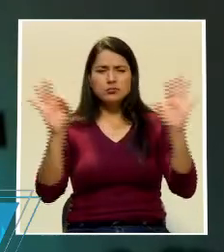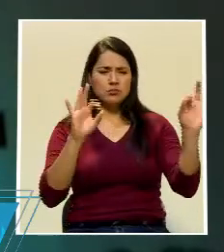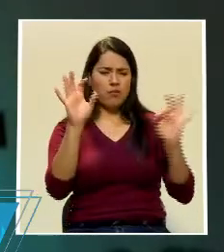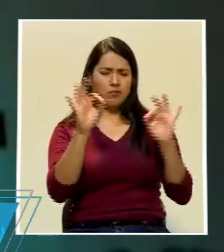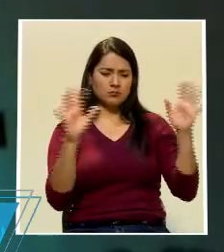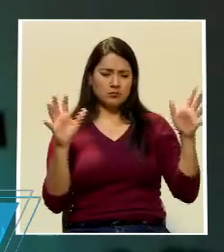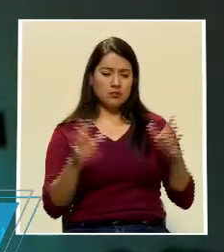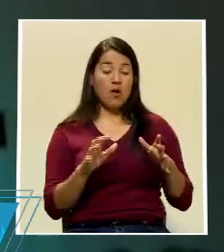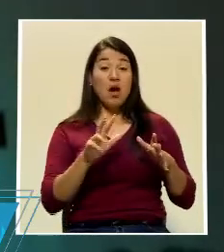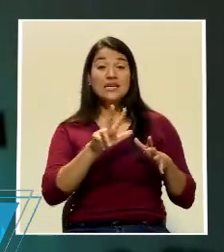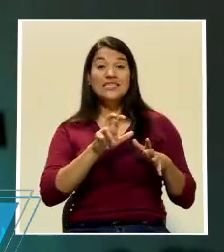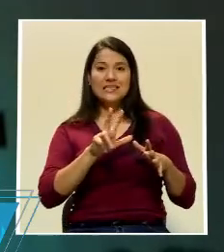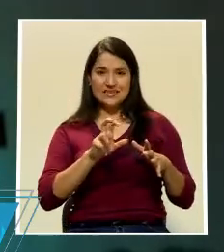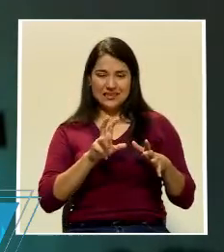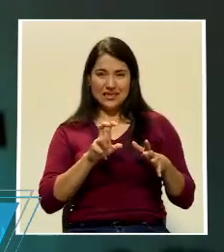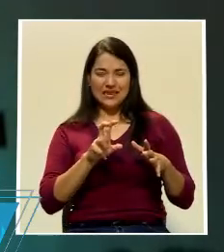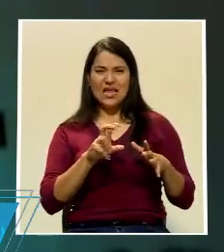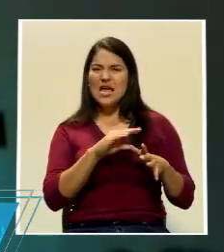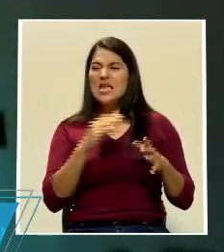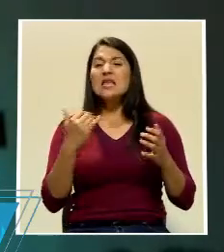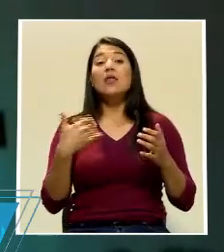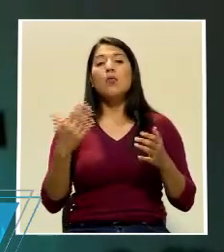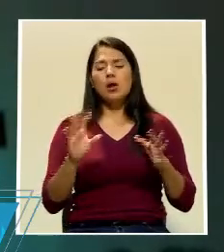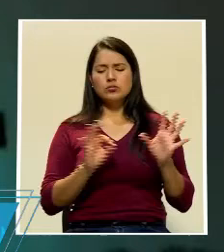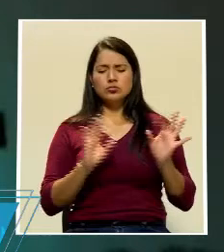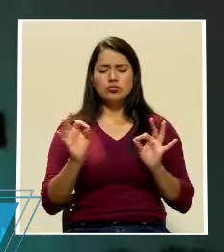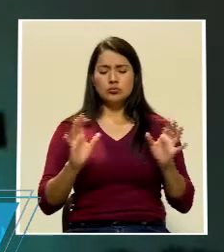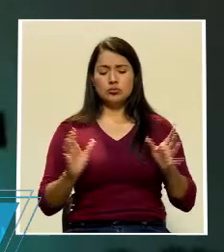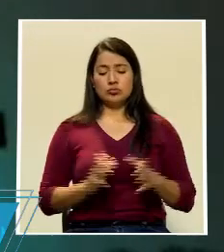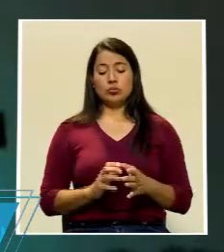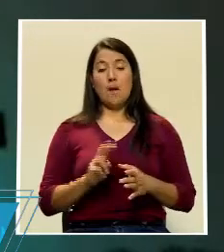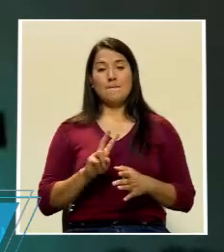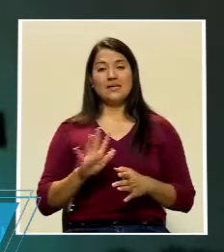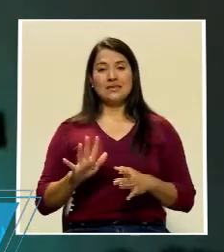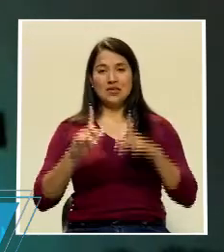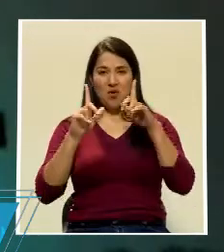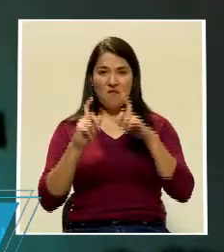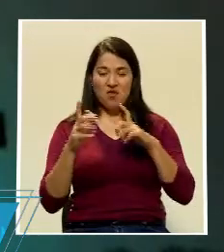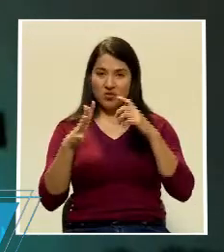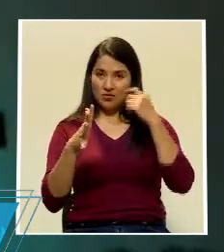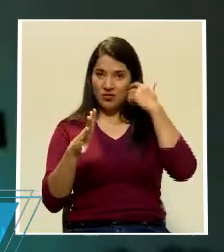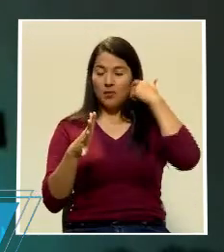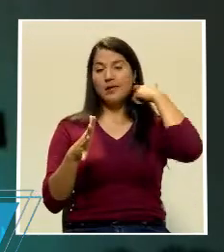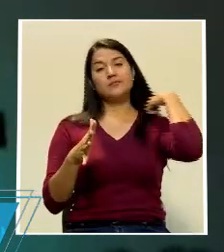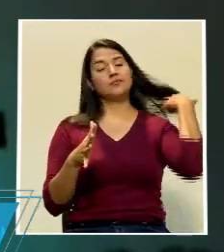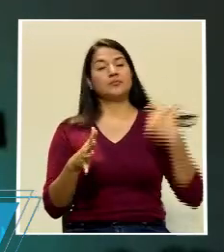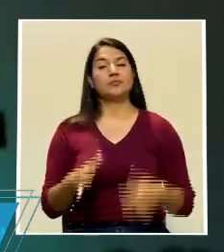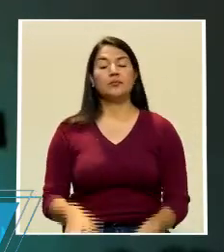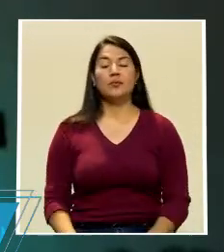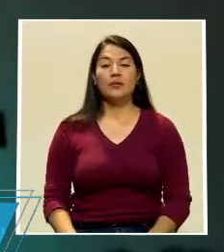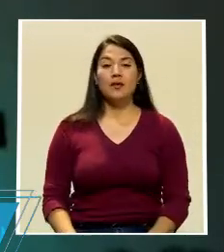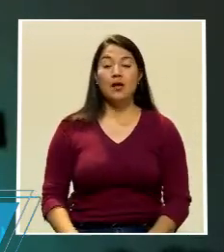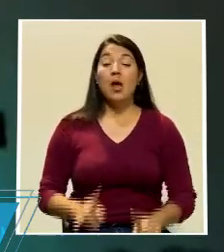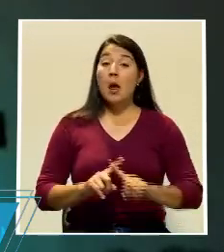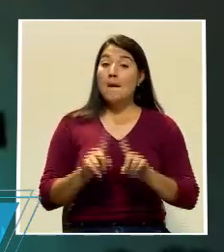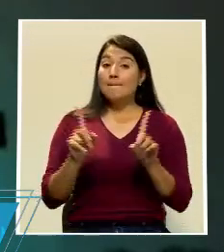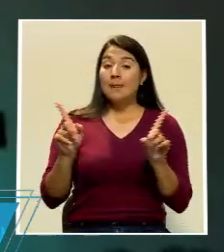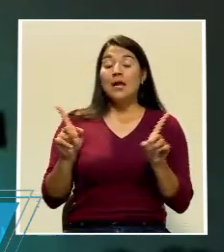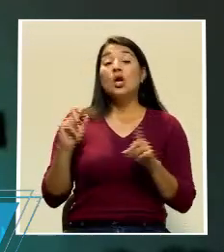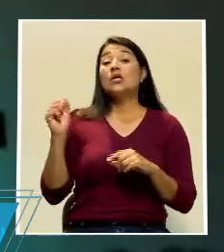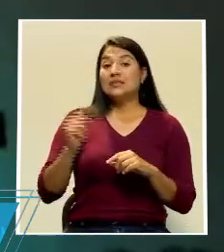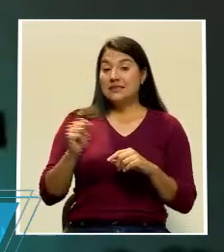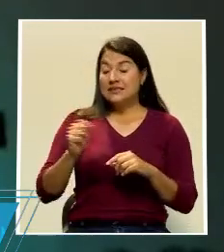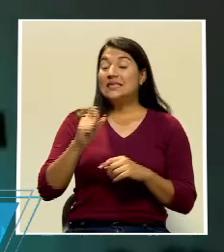hasta que tengo una edición más o menos de 25 fotos en promedio sobre ese trabajo. Pero sí